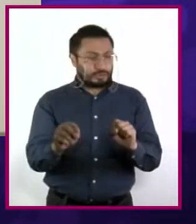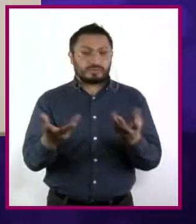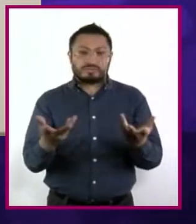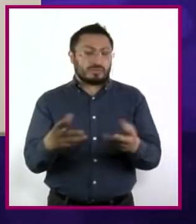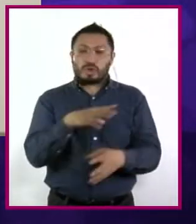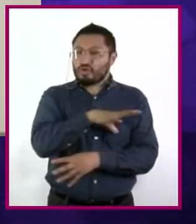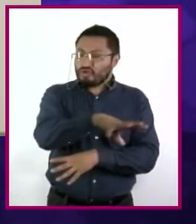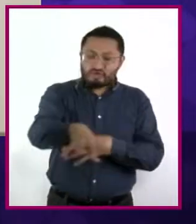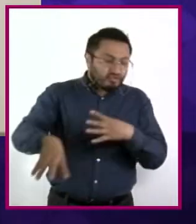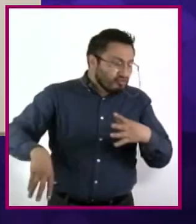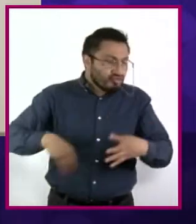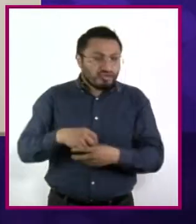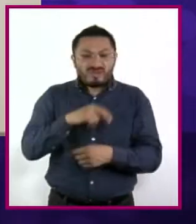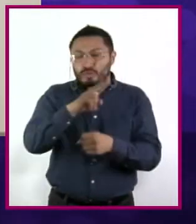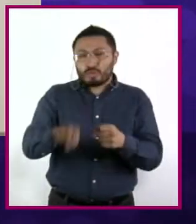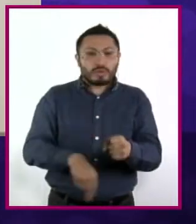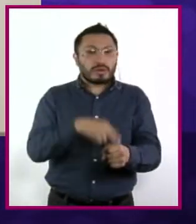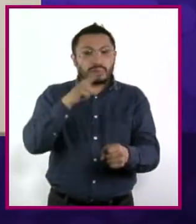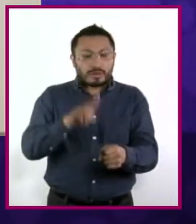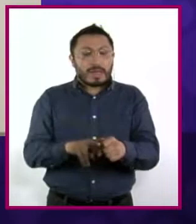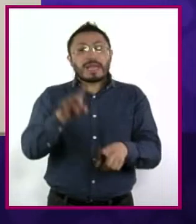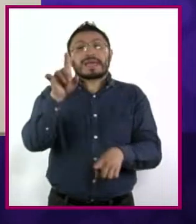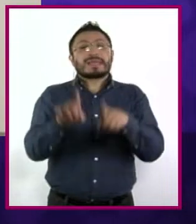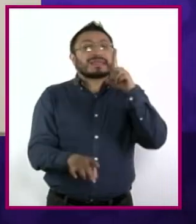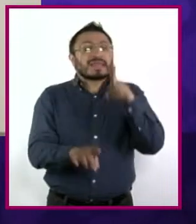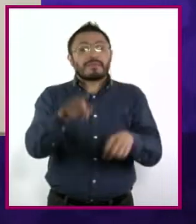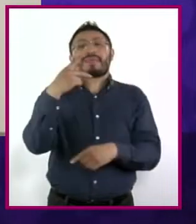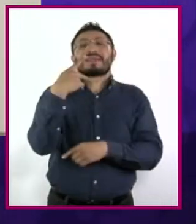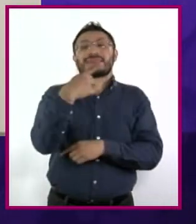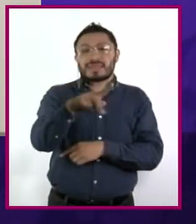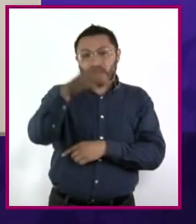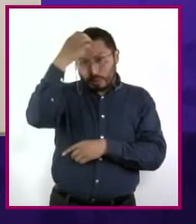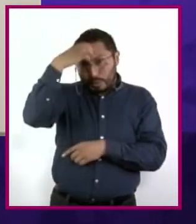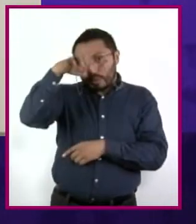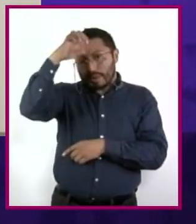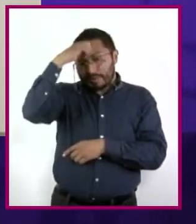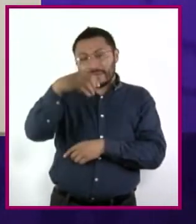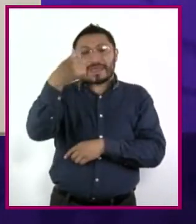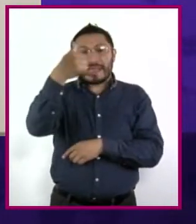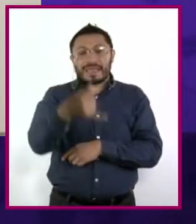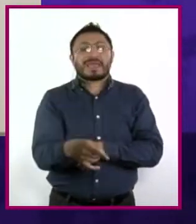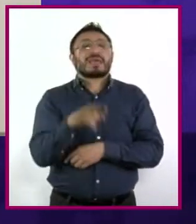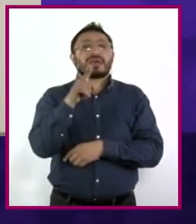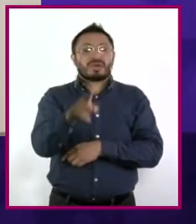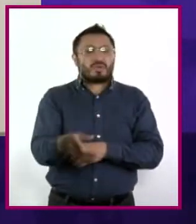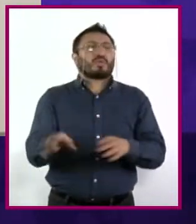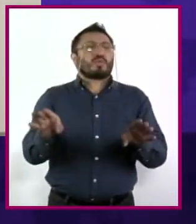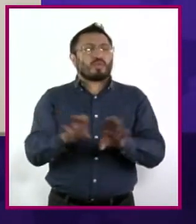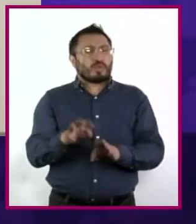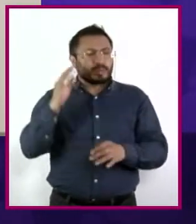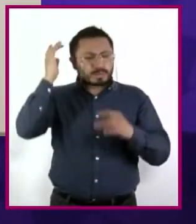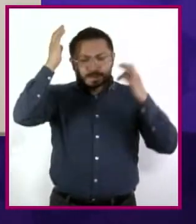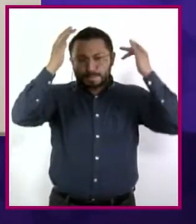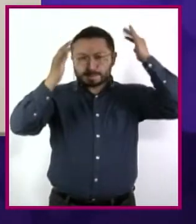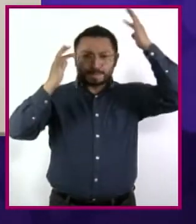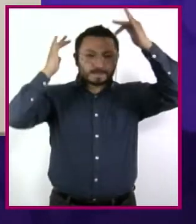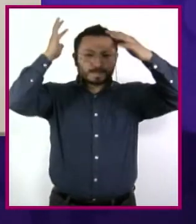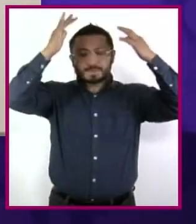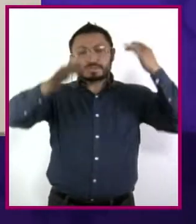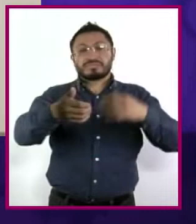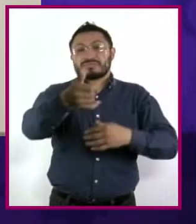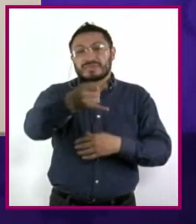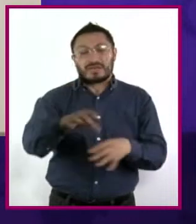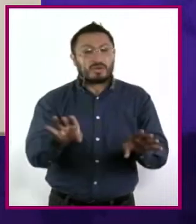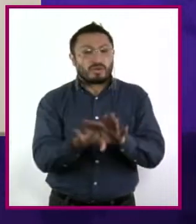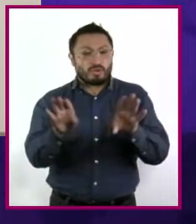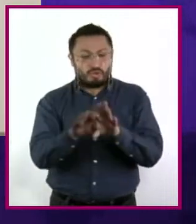en función a cómo nosotros lo estamos viviendo y en función a cómo lo interpretamos es de alguna manera el